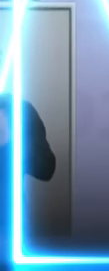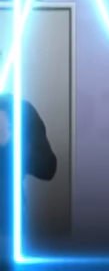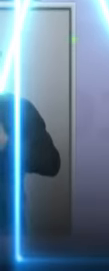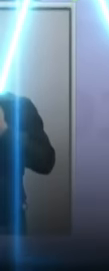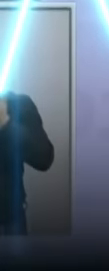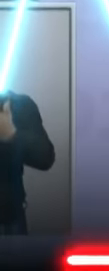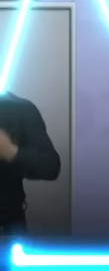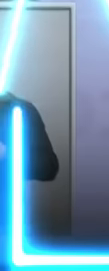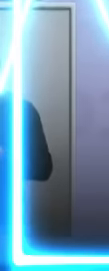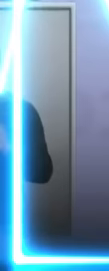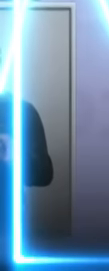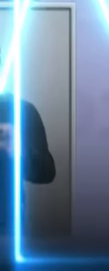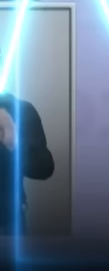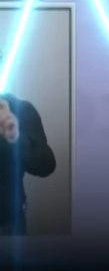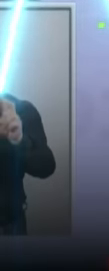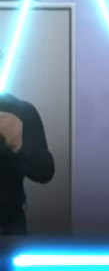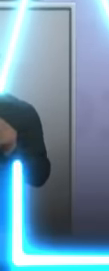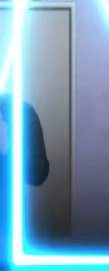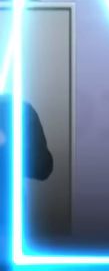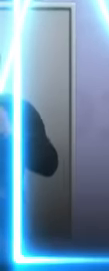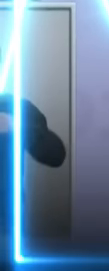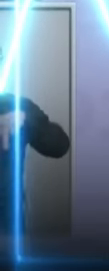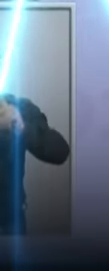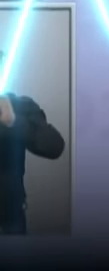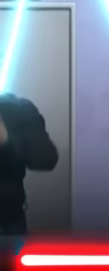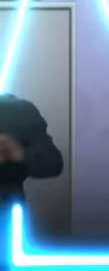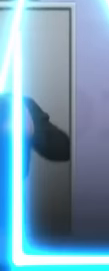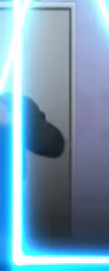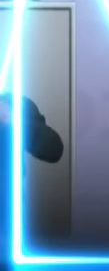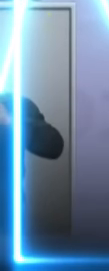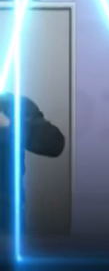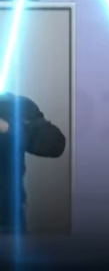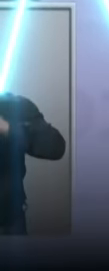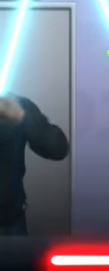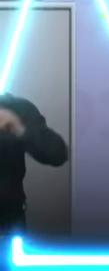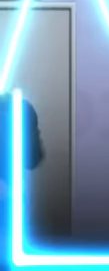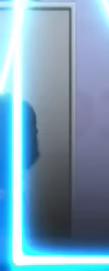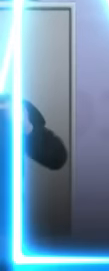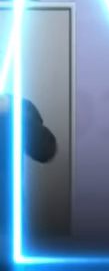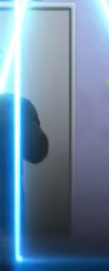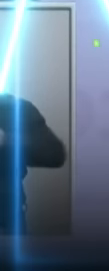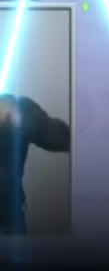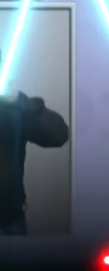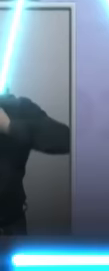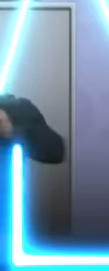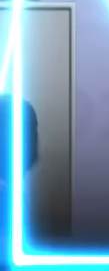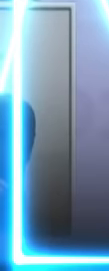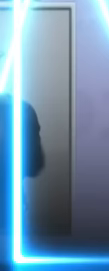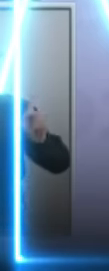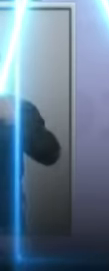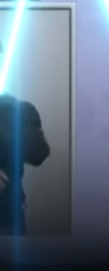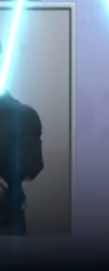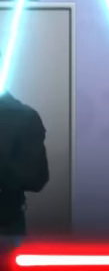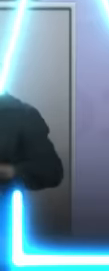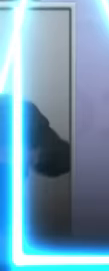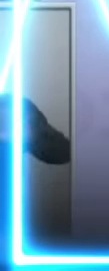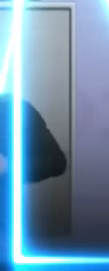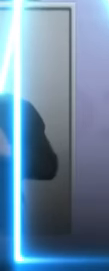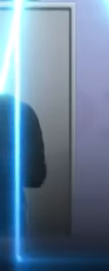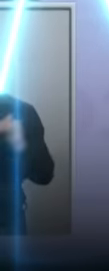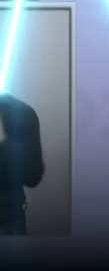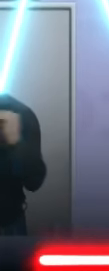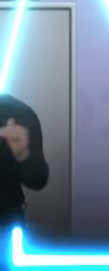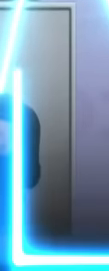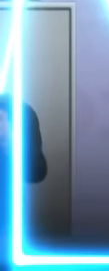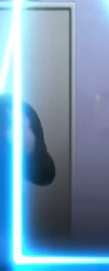estos medios. Pero sobre todo, gracias a todos, a todas y a todos ustedes por resistir con dignidad en esta gran batalla.